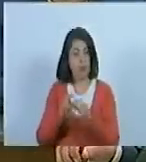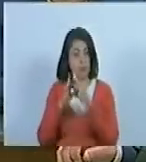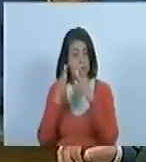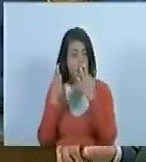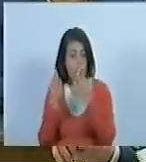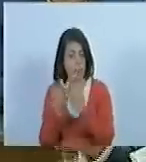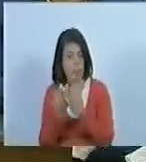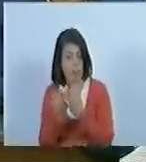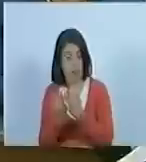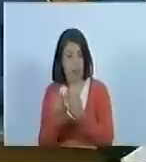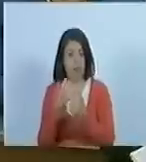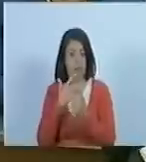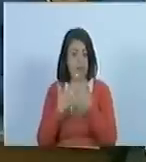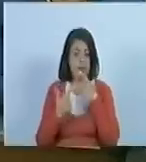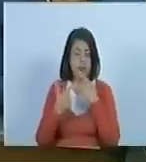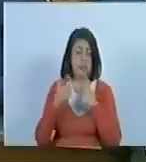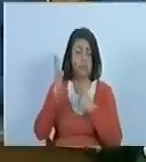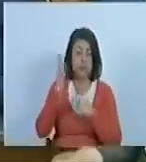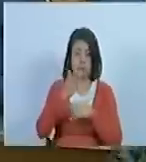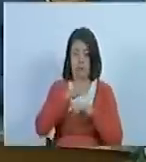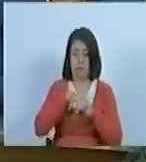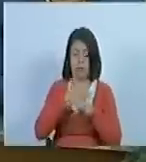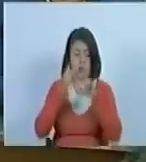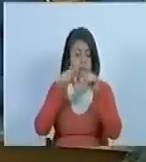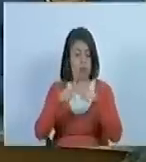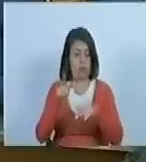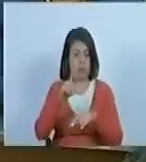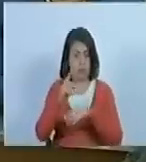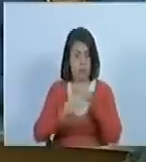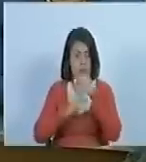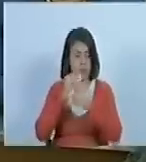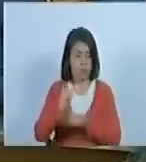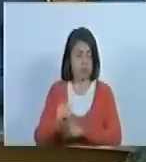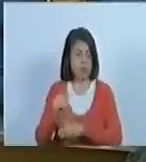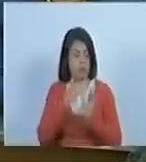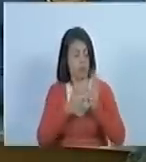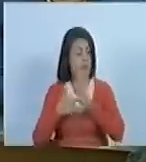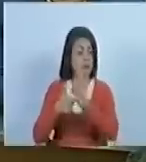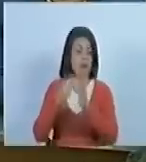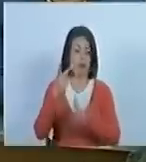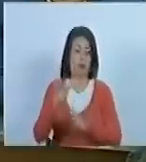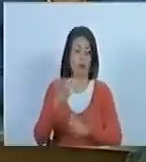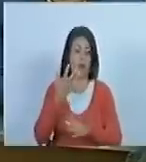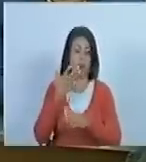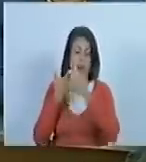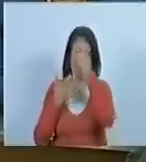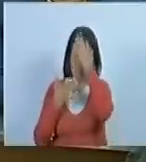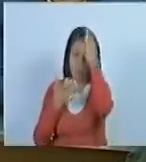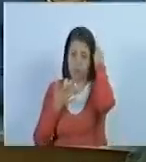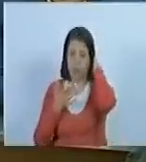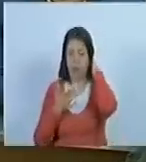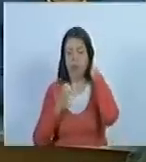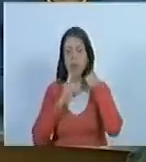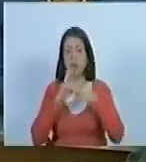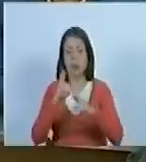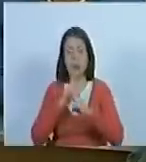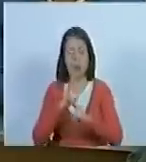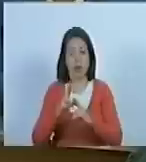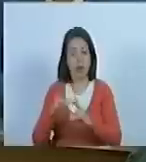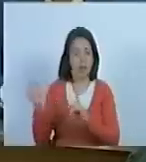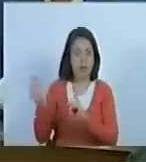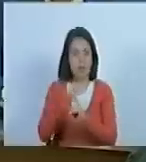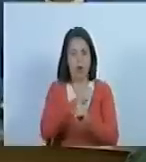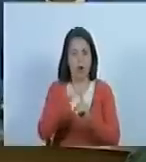familia, y se sancione, porque con eso mostramos dos ejemplos importantes. Mostramos que la respuesta no puede ser frente a